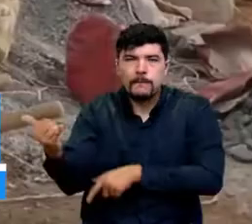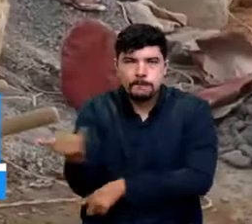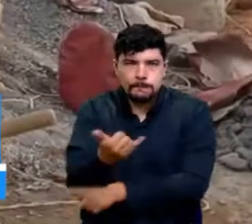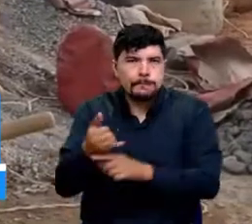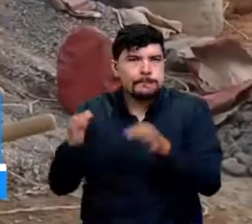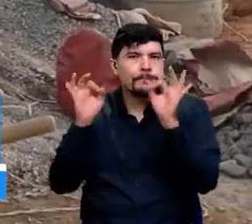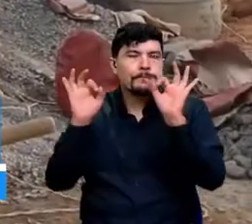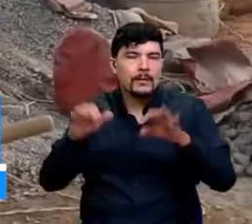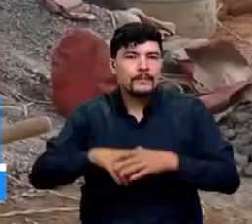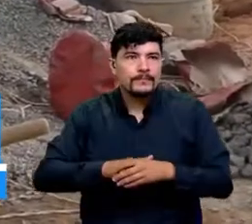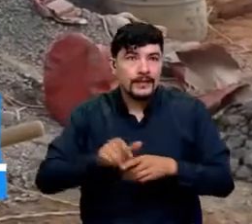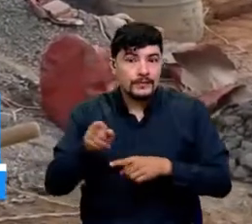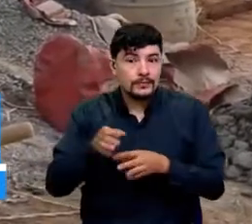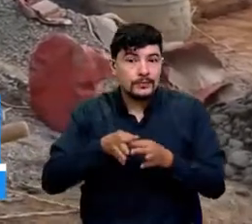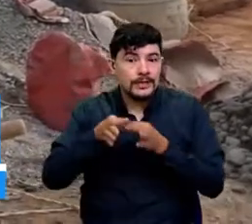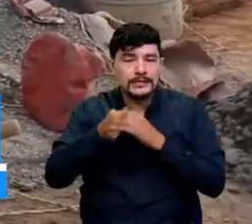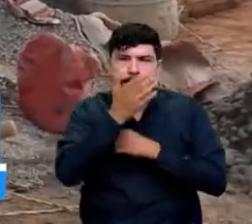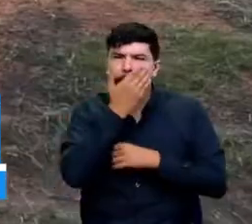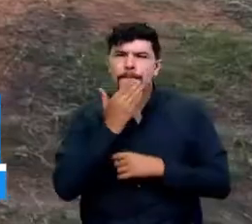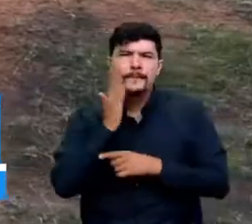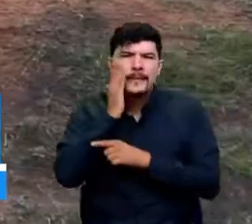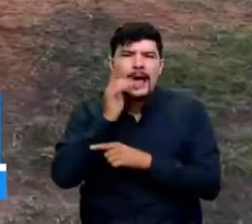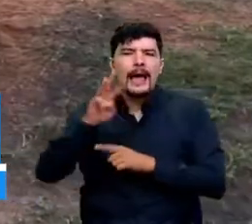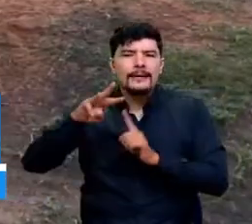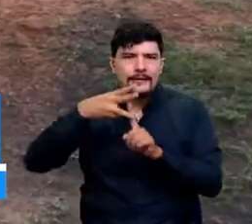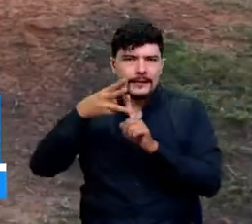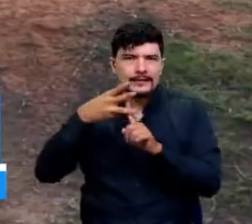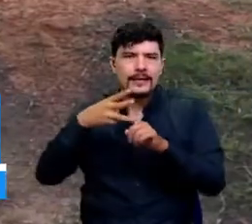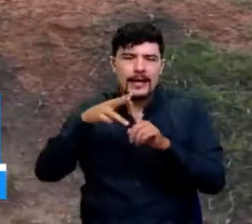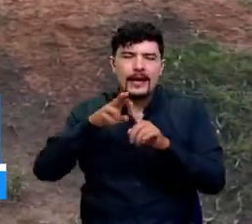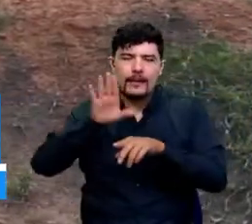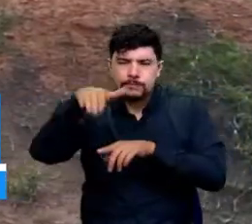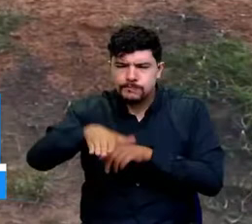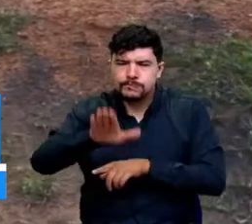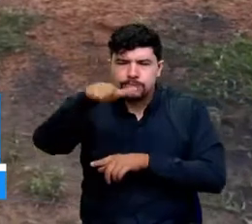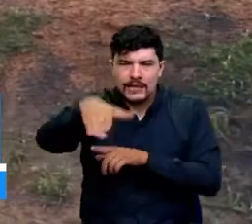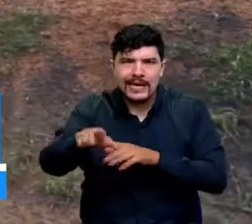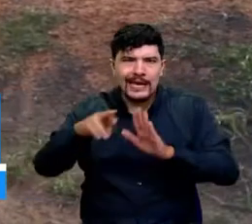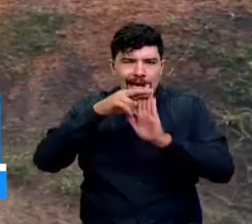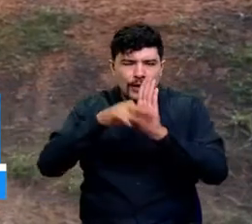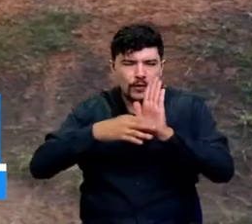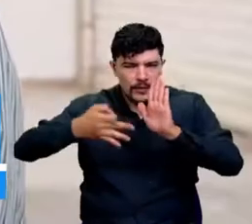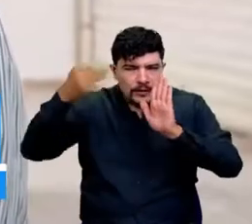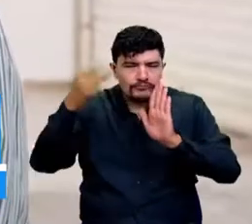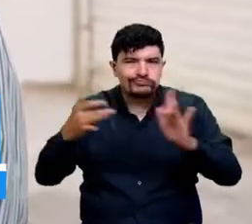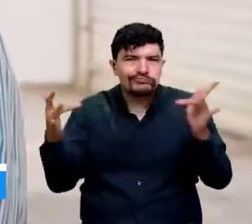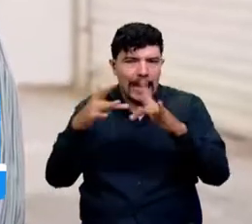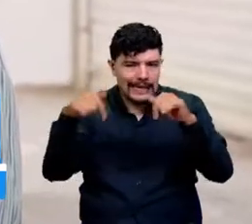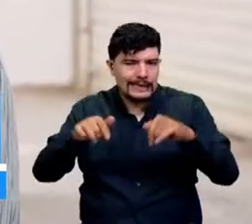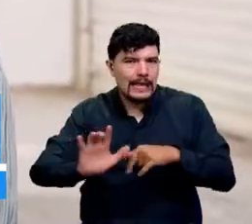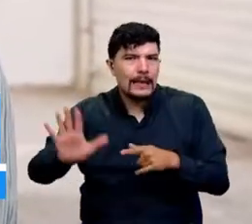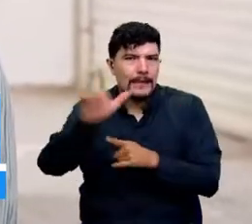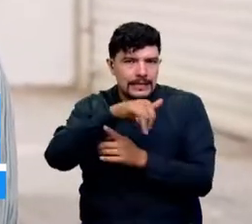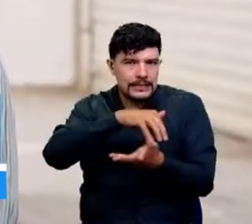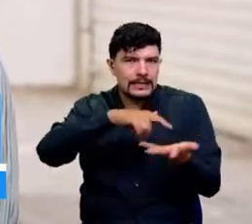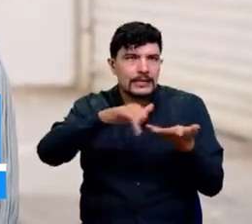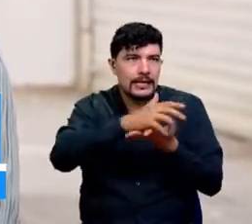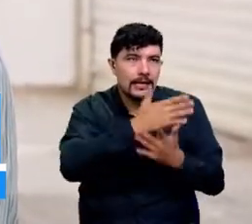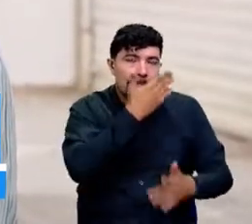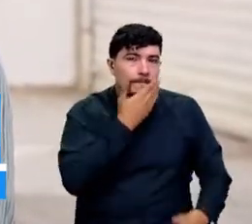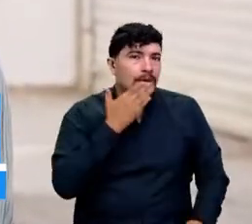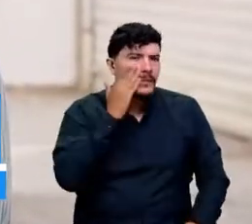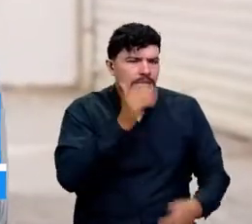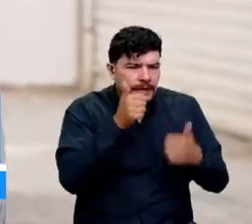se convertiría en la tercera pista reglamentaria de BMX en Santander. Es una gran noticia para Barbosa y para la